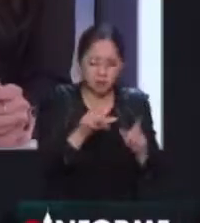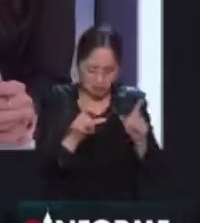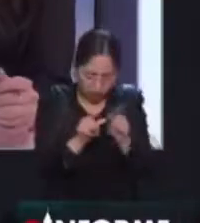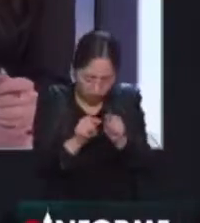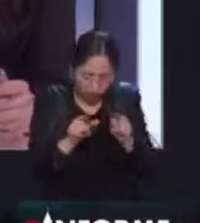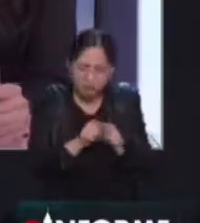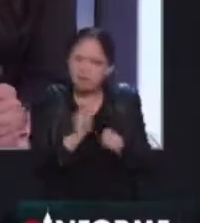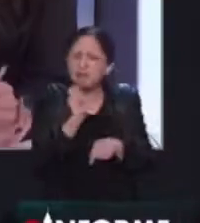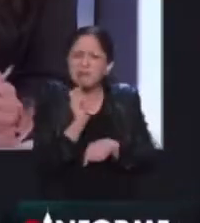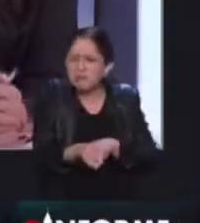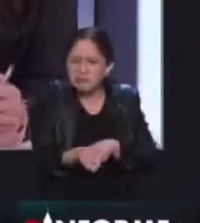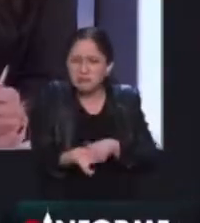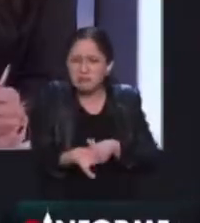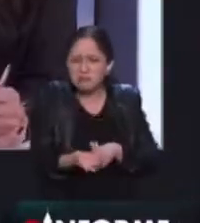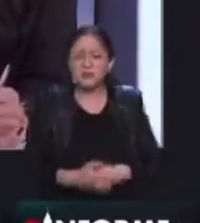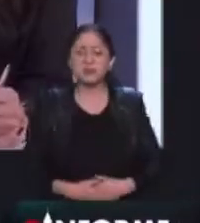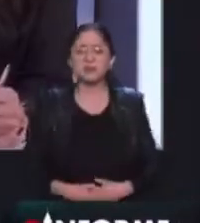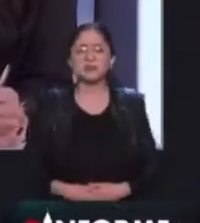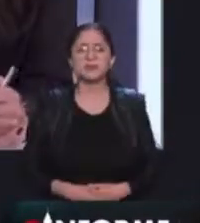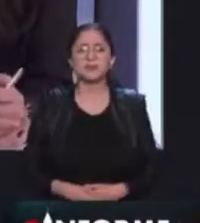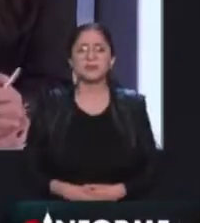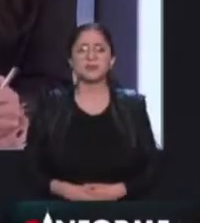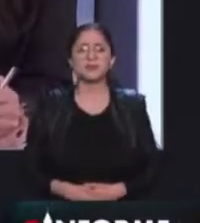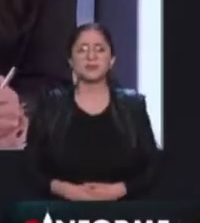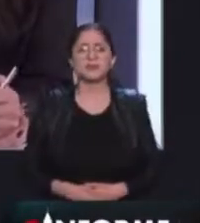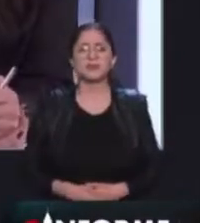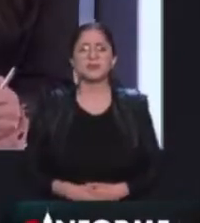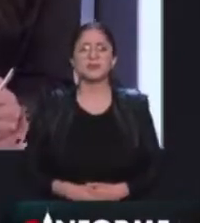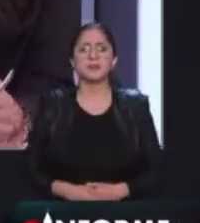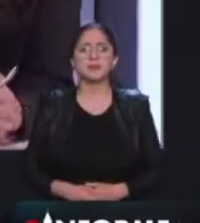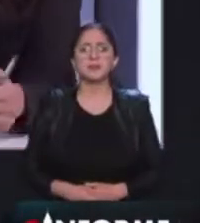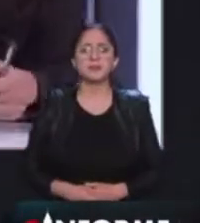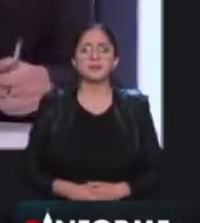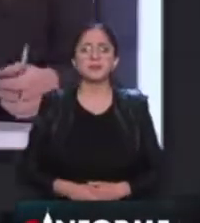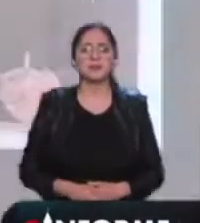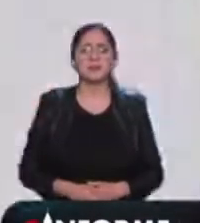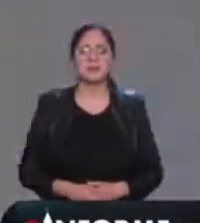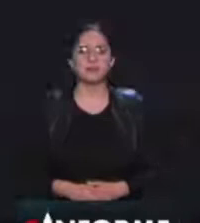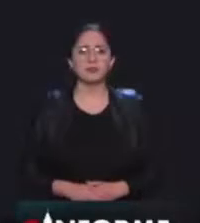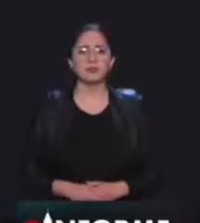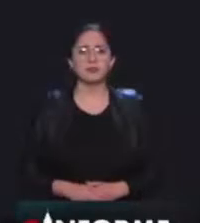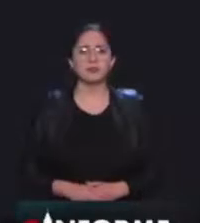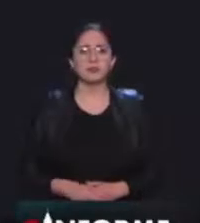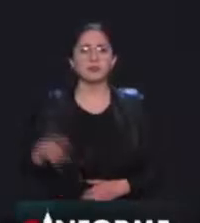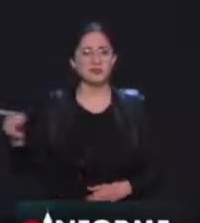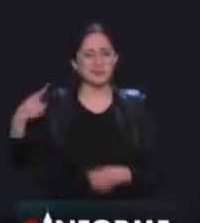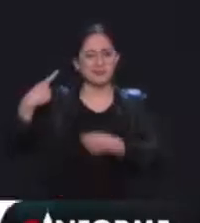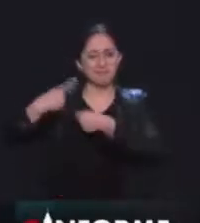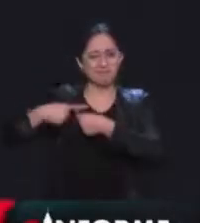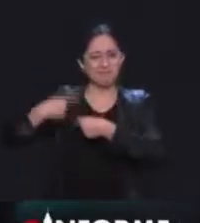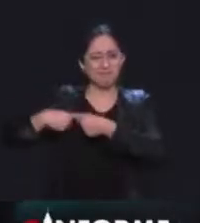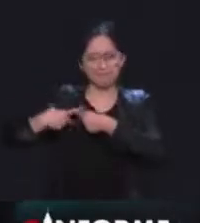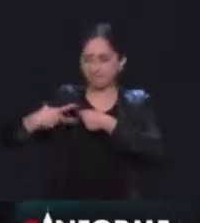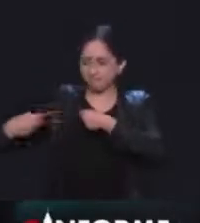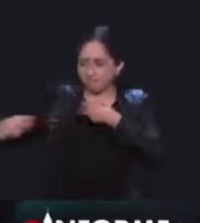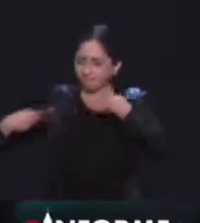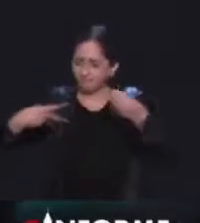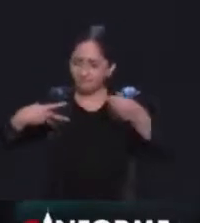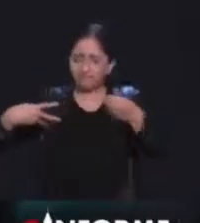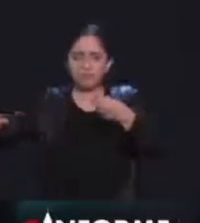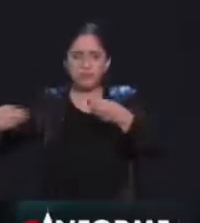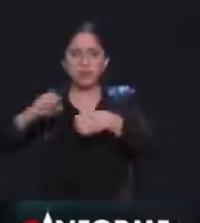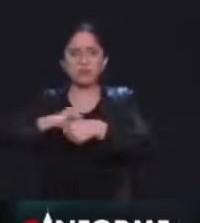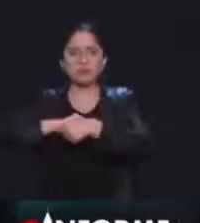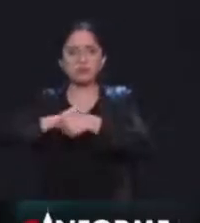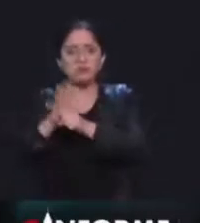a las que se llega? Bueno, sin duda que la pandemia dejó un impacto importante en el ámbito